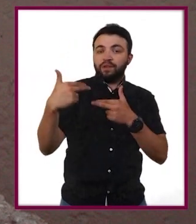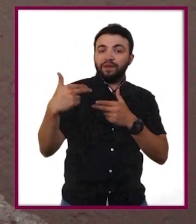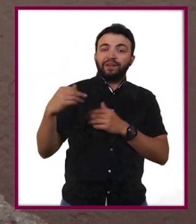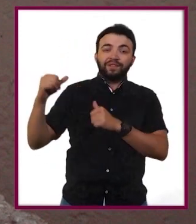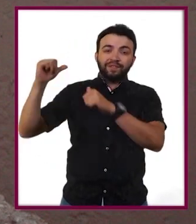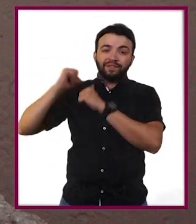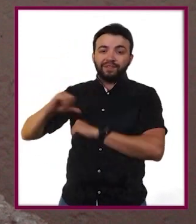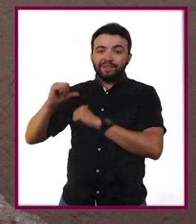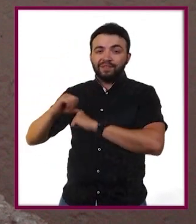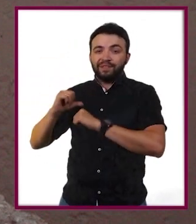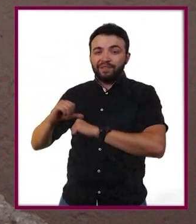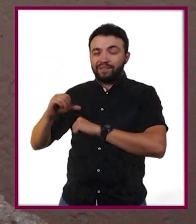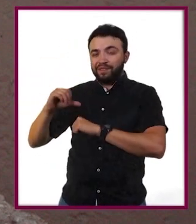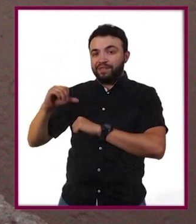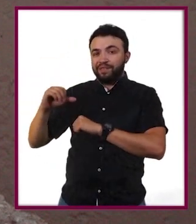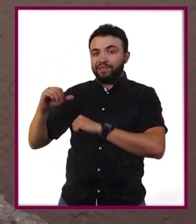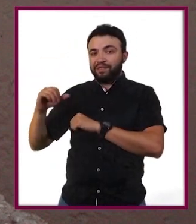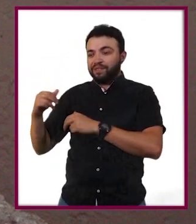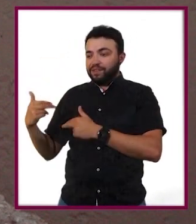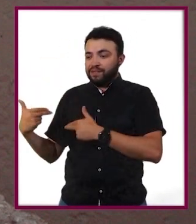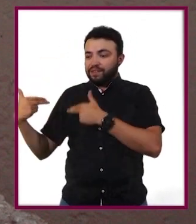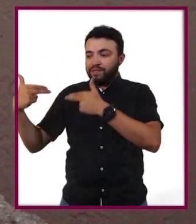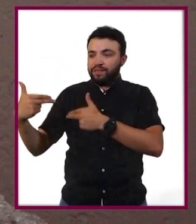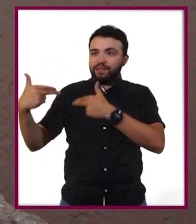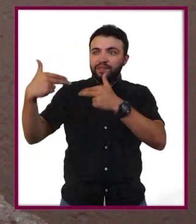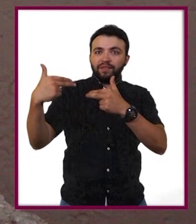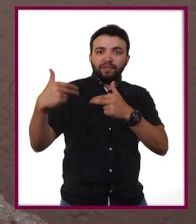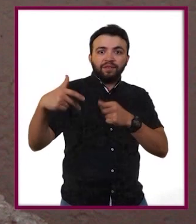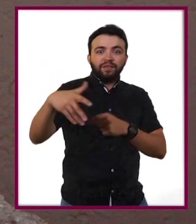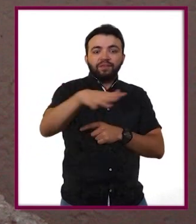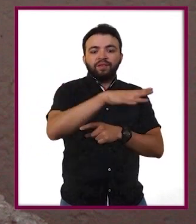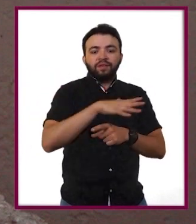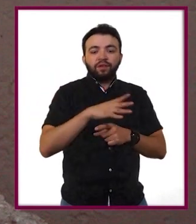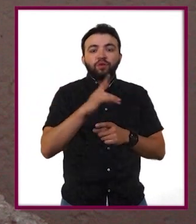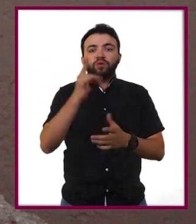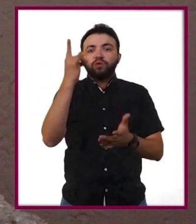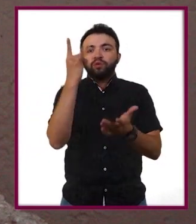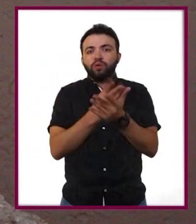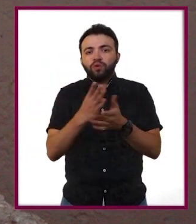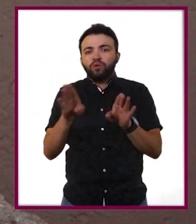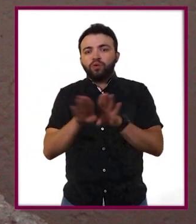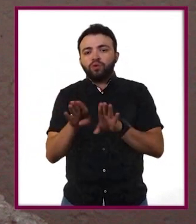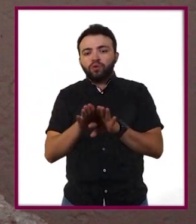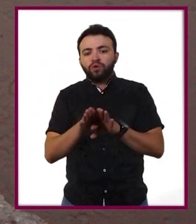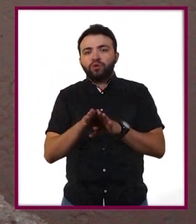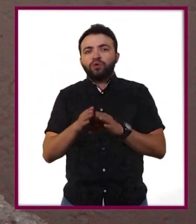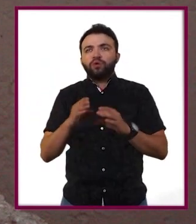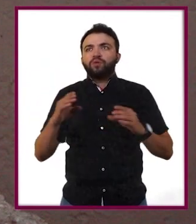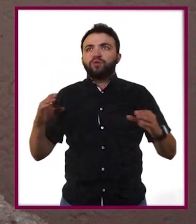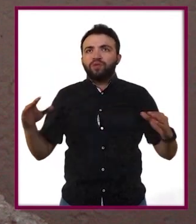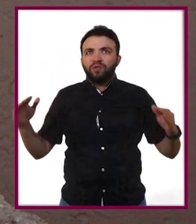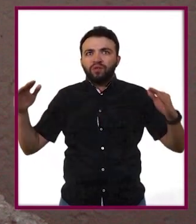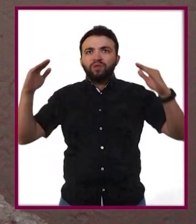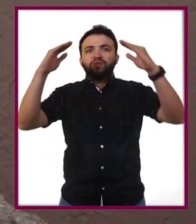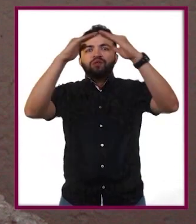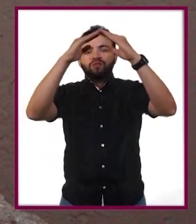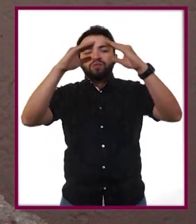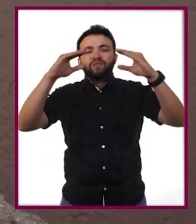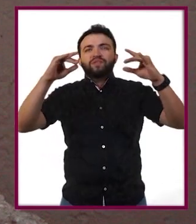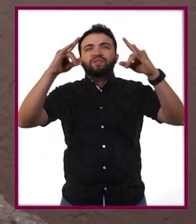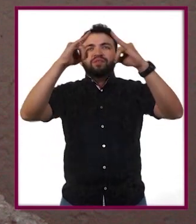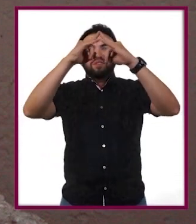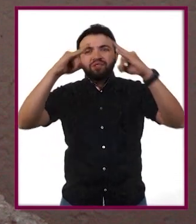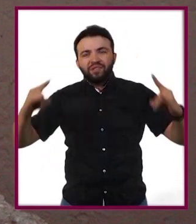Además, el patrimonio cultural no se limita a monumentos y colecciones de objetos. También comprende tradiciones